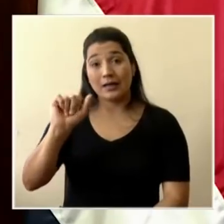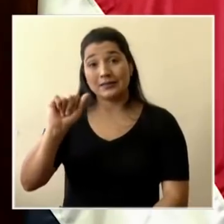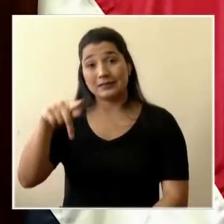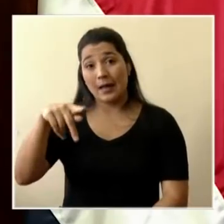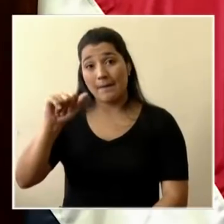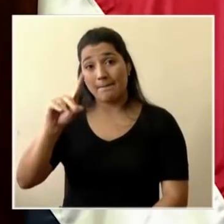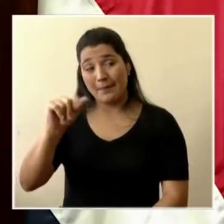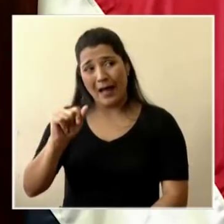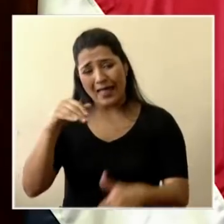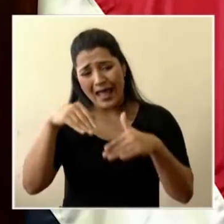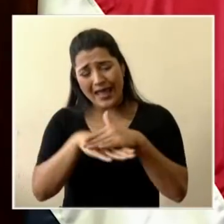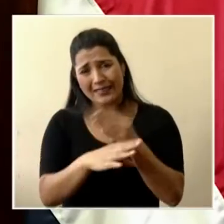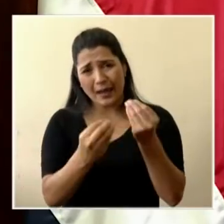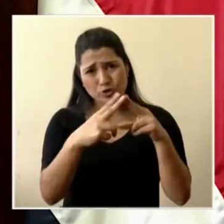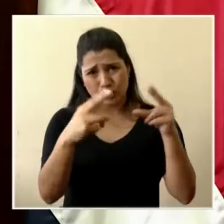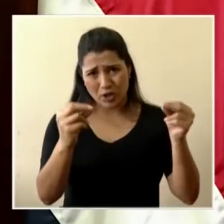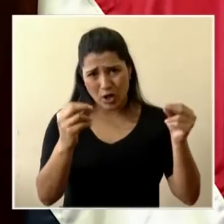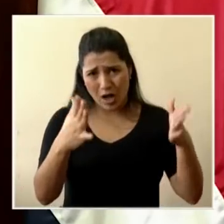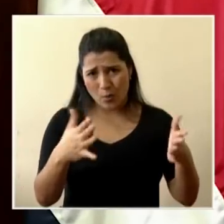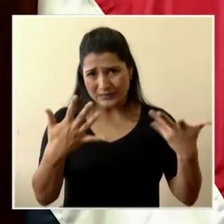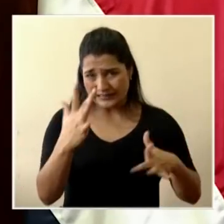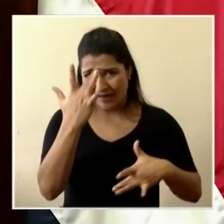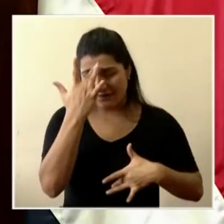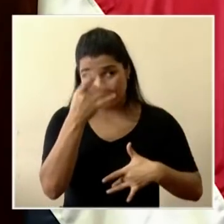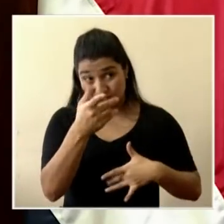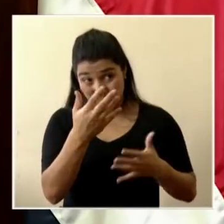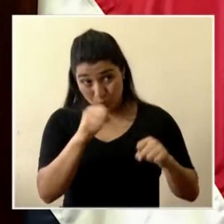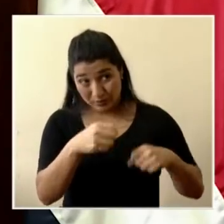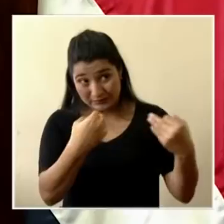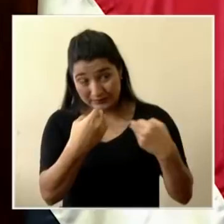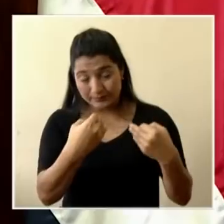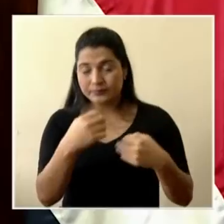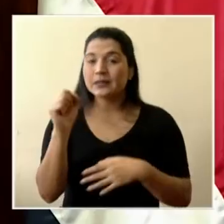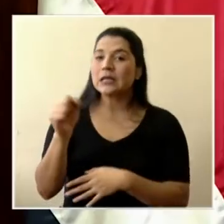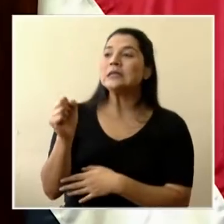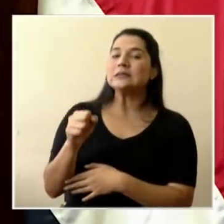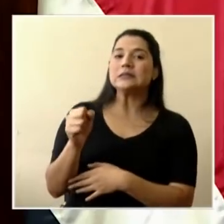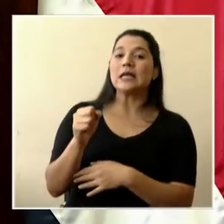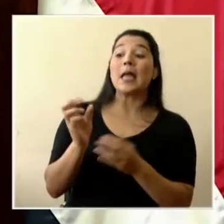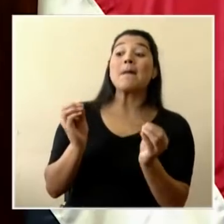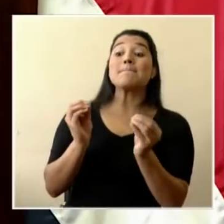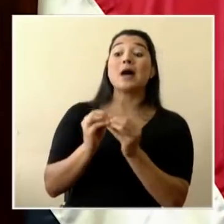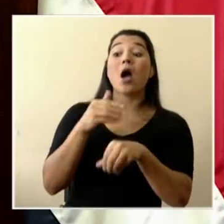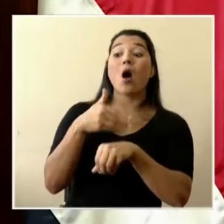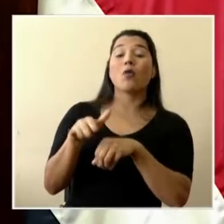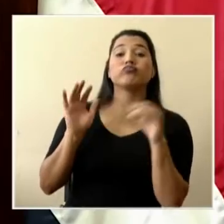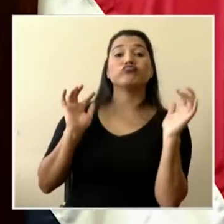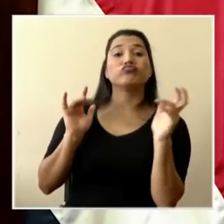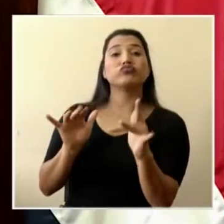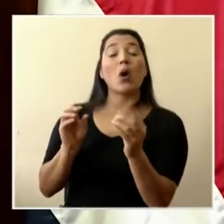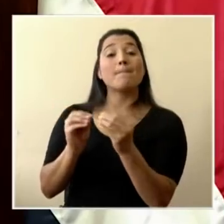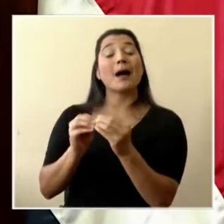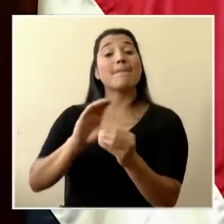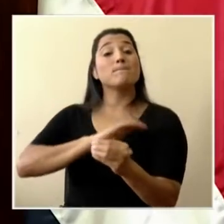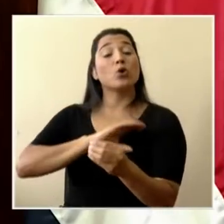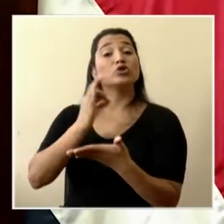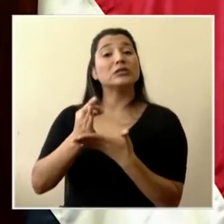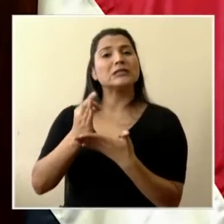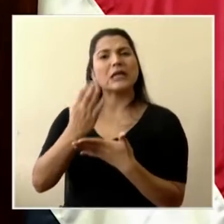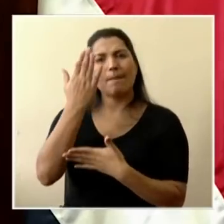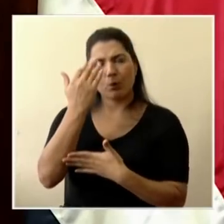nicaragüenses, muchos de ellos enfermos. Sí, el aumento de la presencia policial